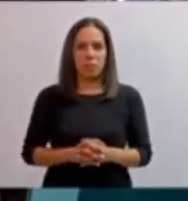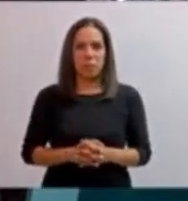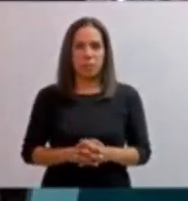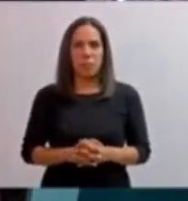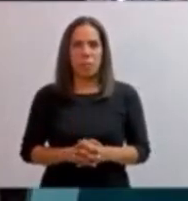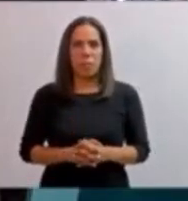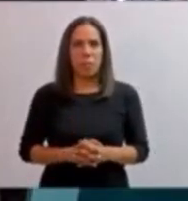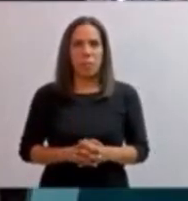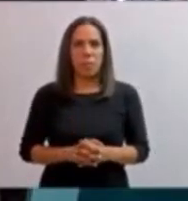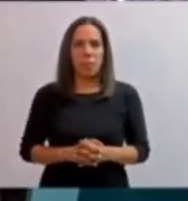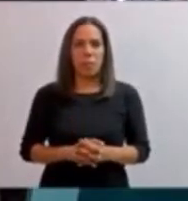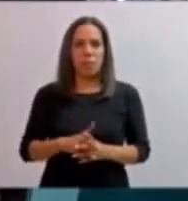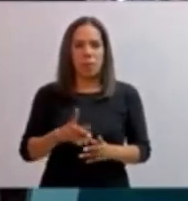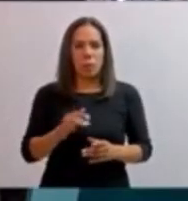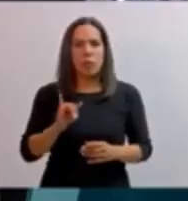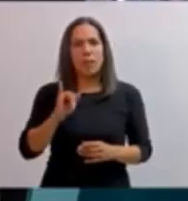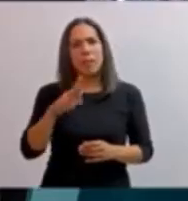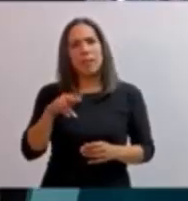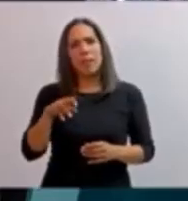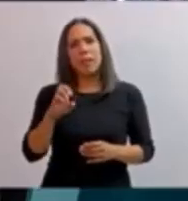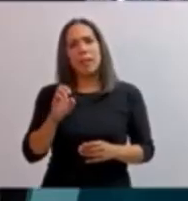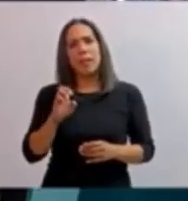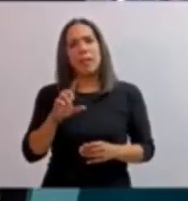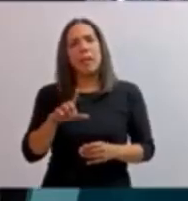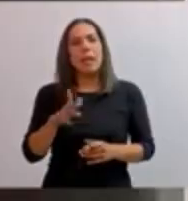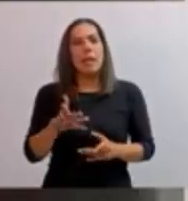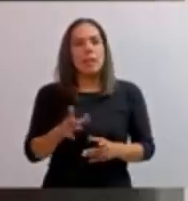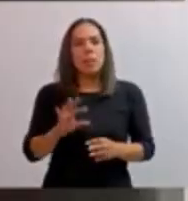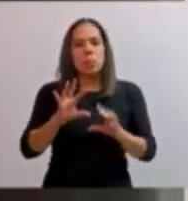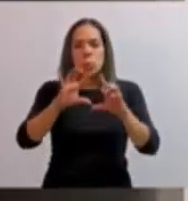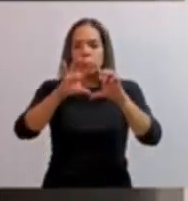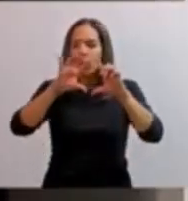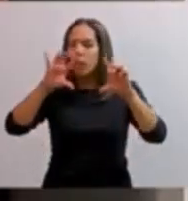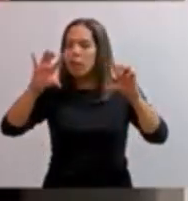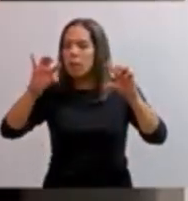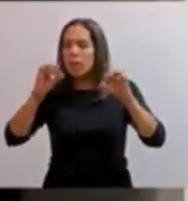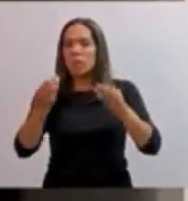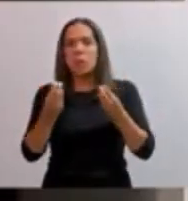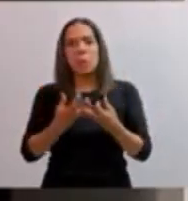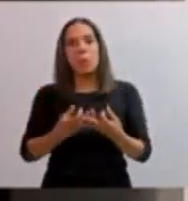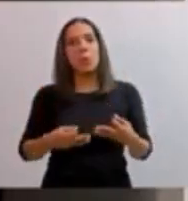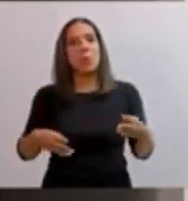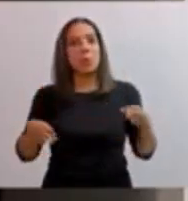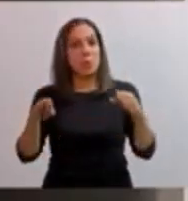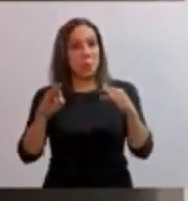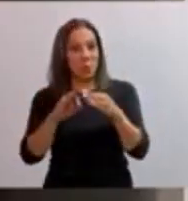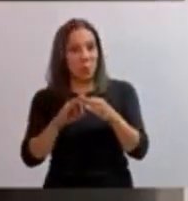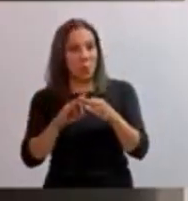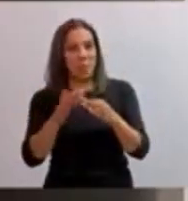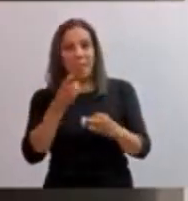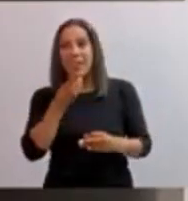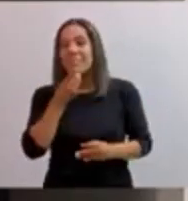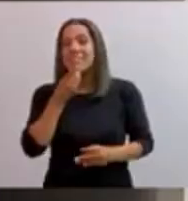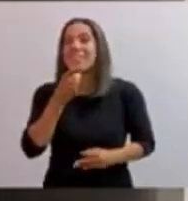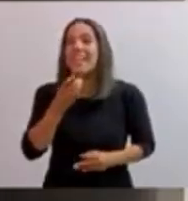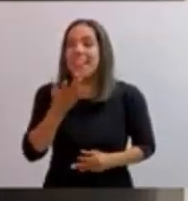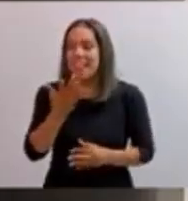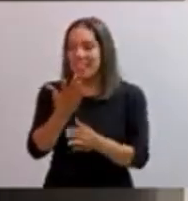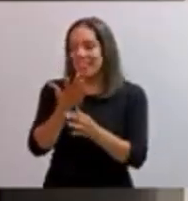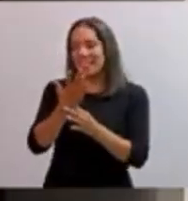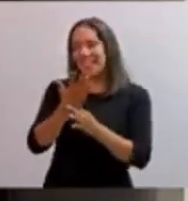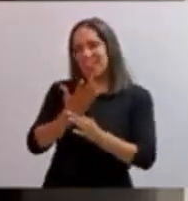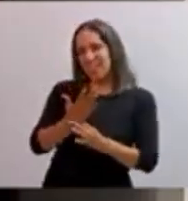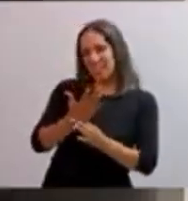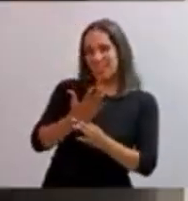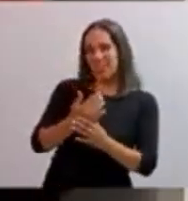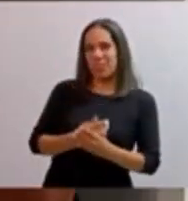usted culmina, Irene, con una frase que resuena mucho y quizás quienes nos están